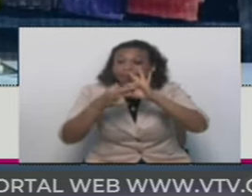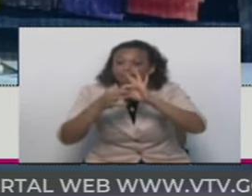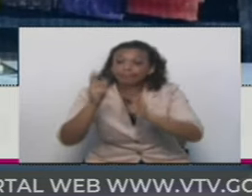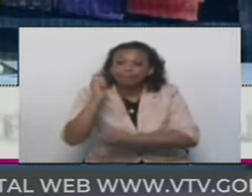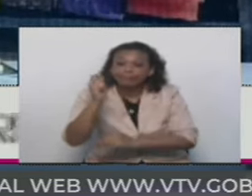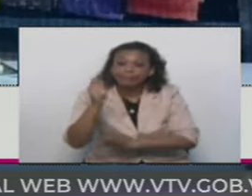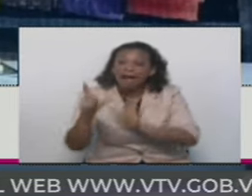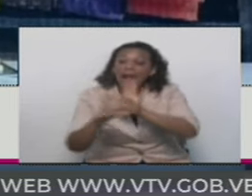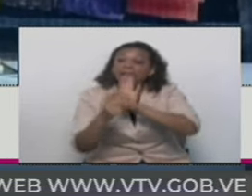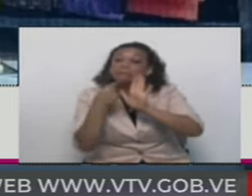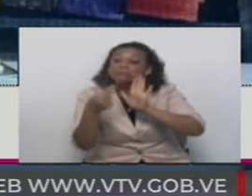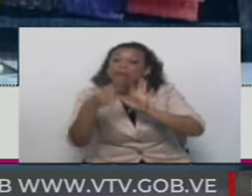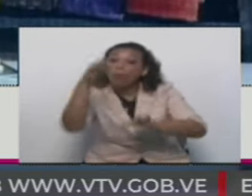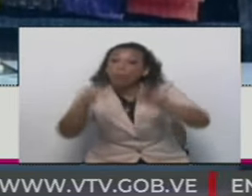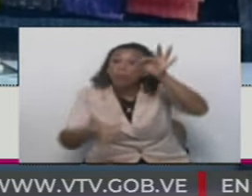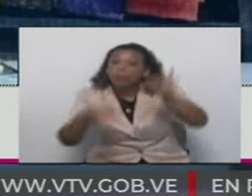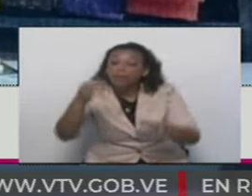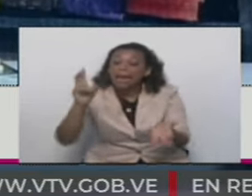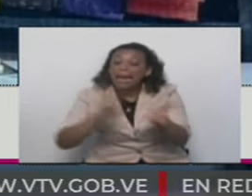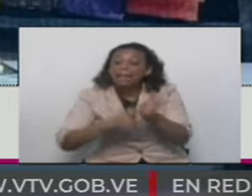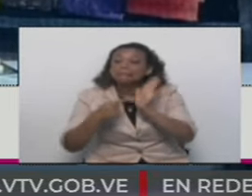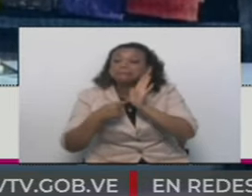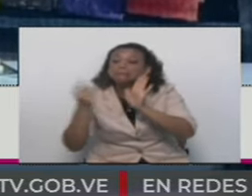a la ley, a la justicia, a la verdad.